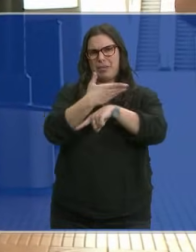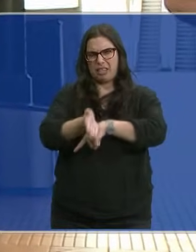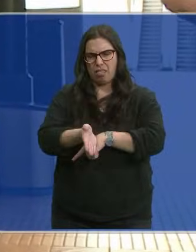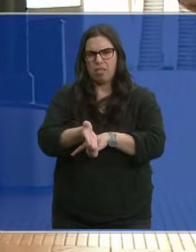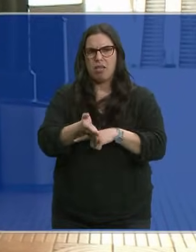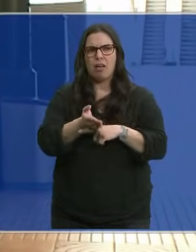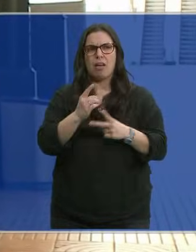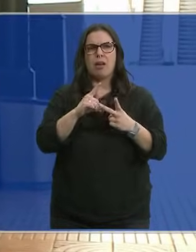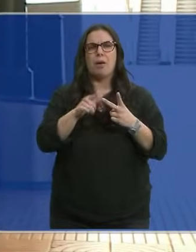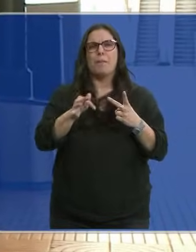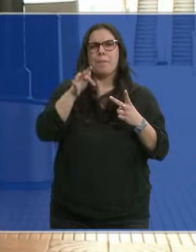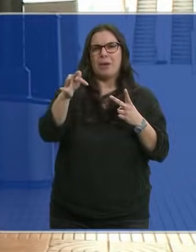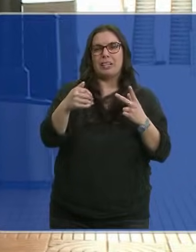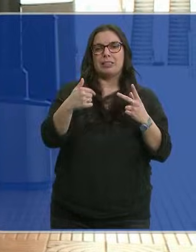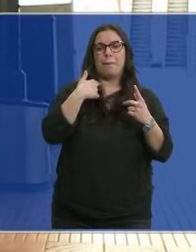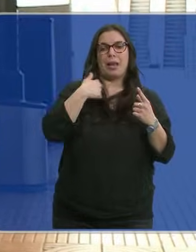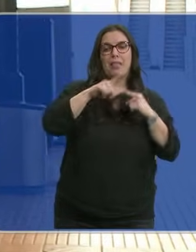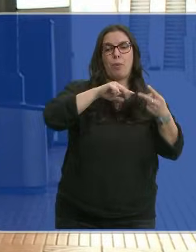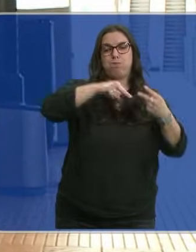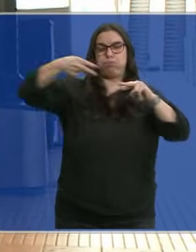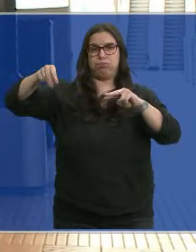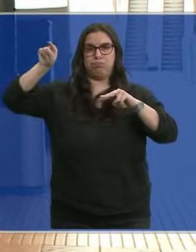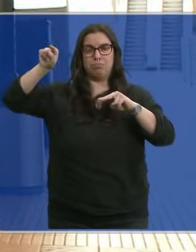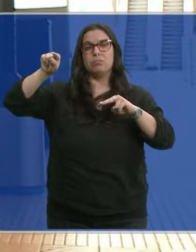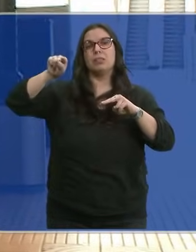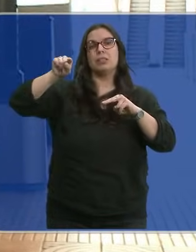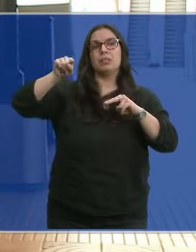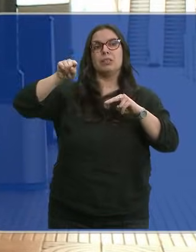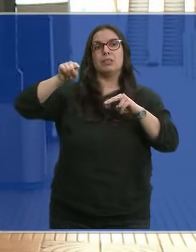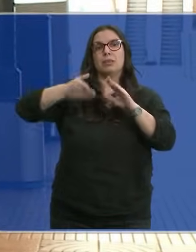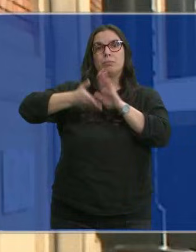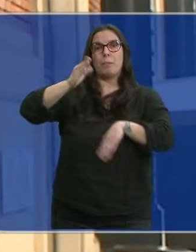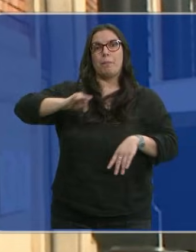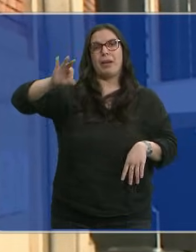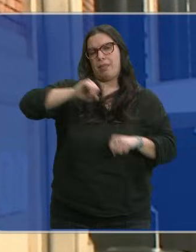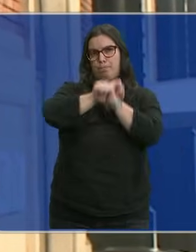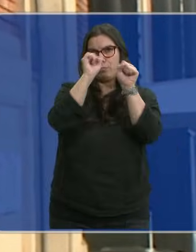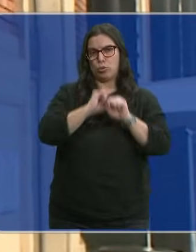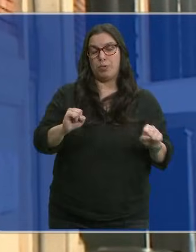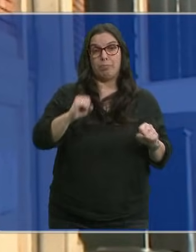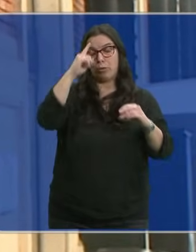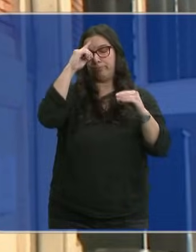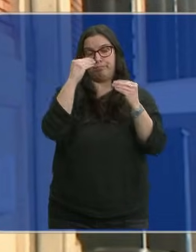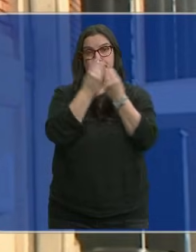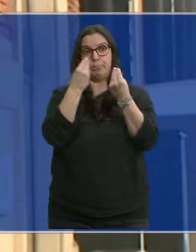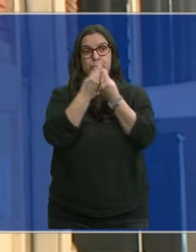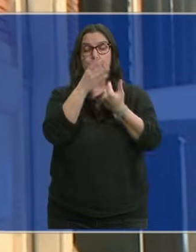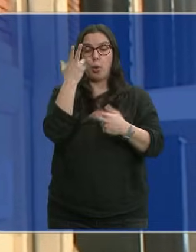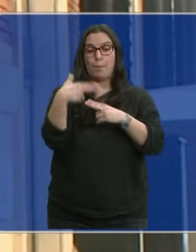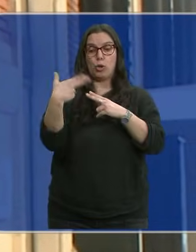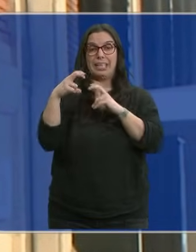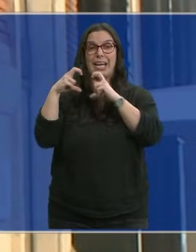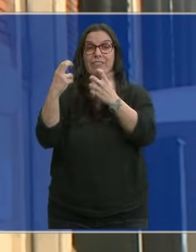retraso y luego pierdes la combinación siguiente para ir hacia Palencia. Lo más surrealista es que por política de